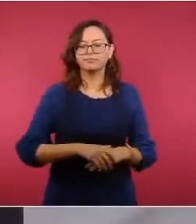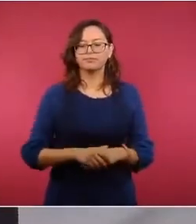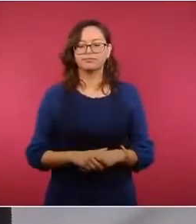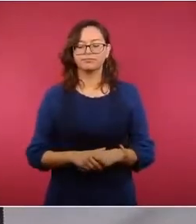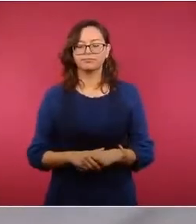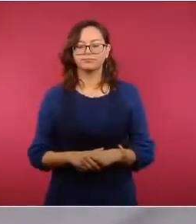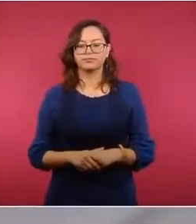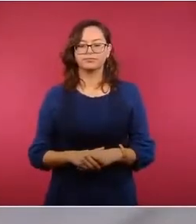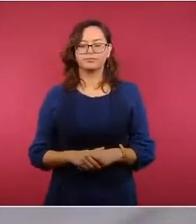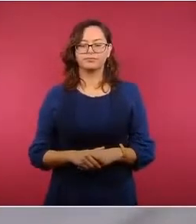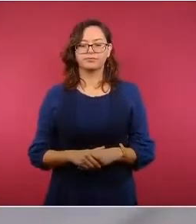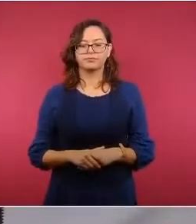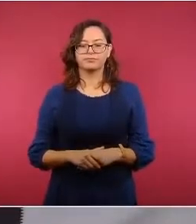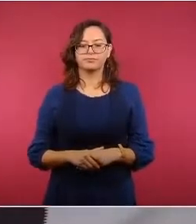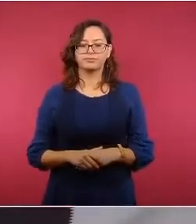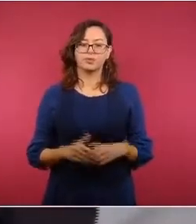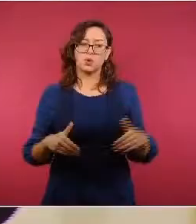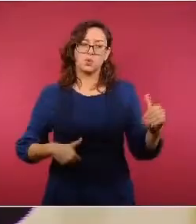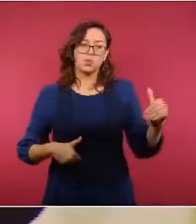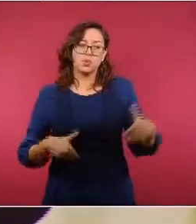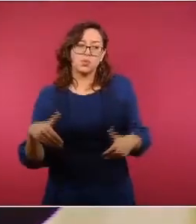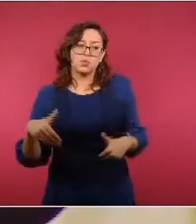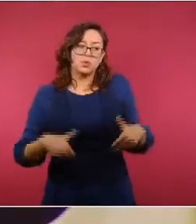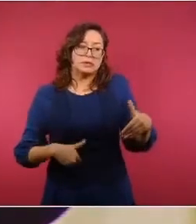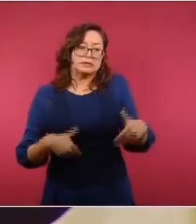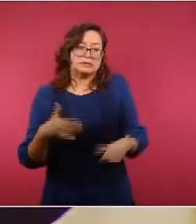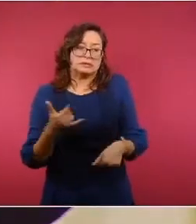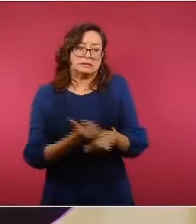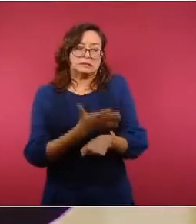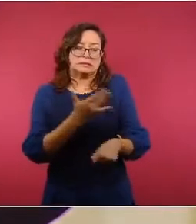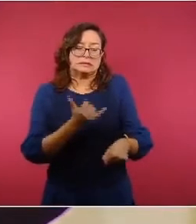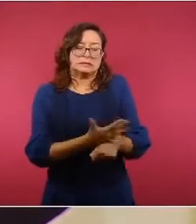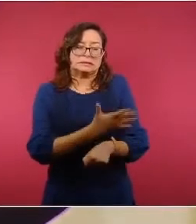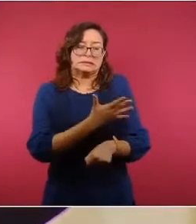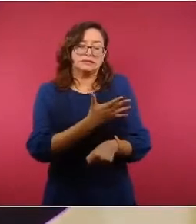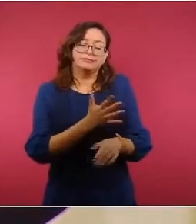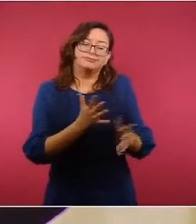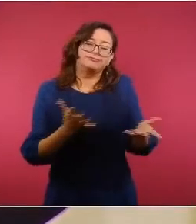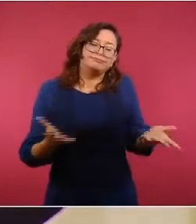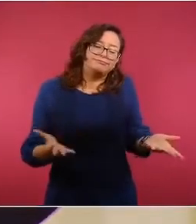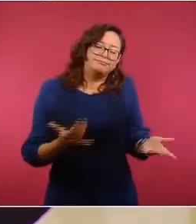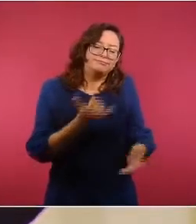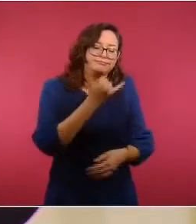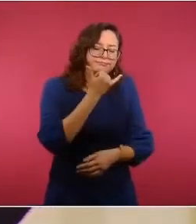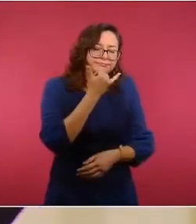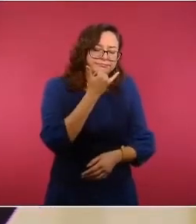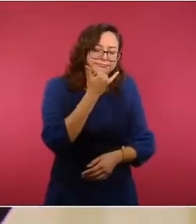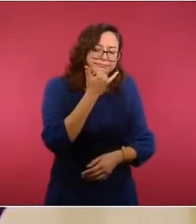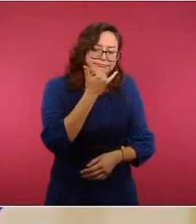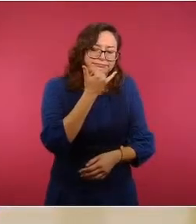por las molestias que les puedan causar mis palabras,